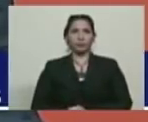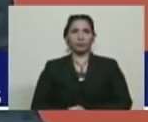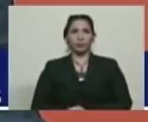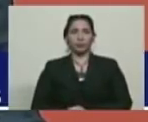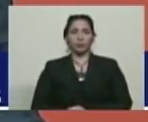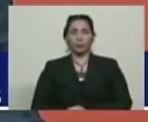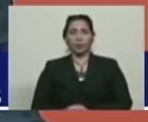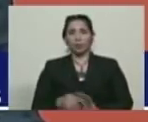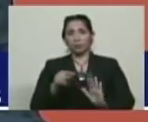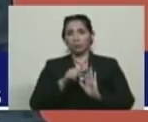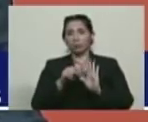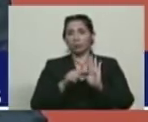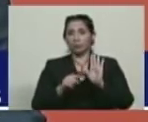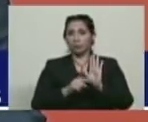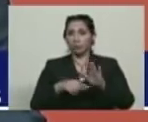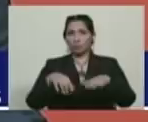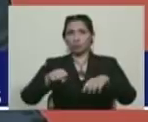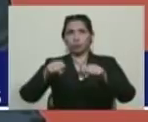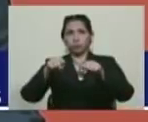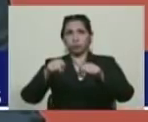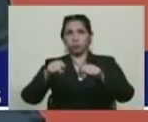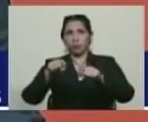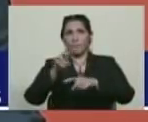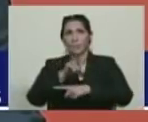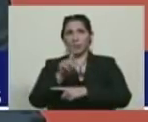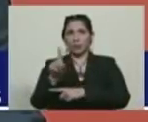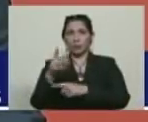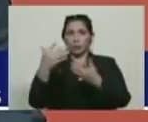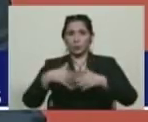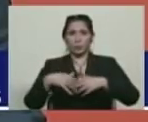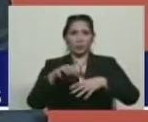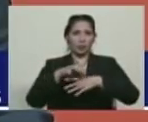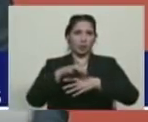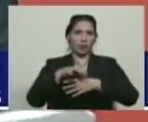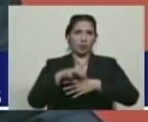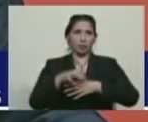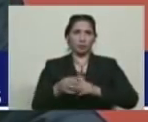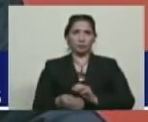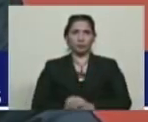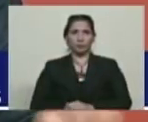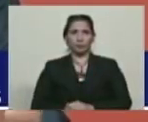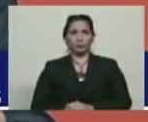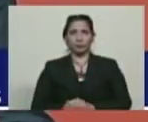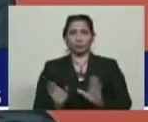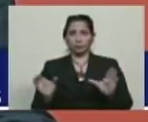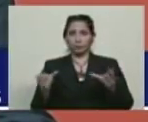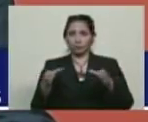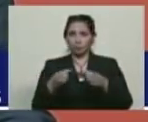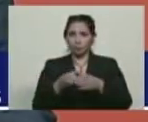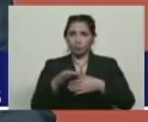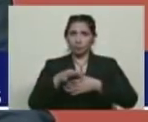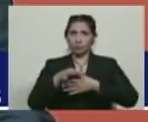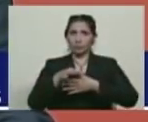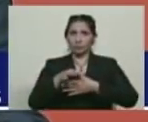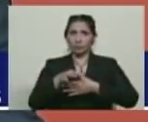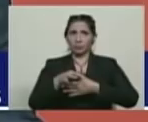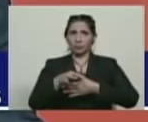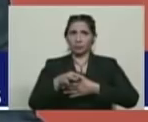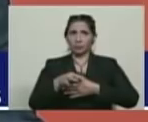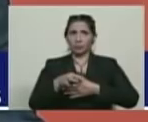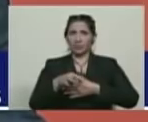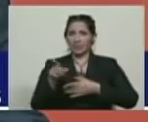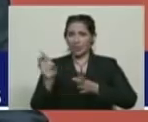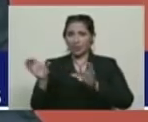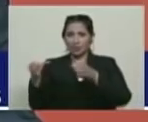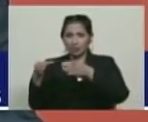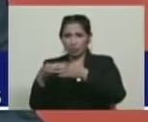ocupación temporal de 21 mataderos el sector cárnico ha sido uno de los sectores